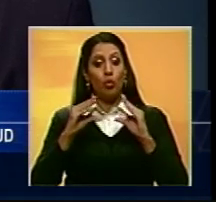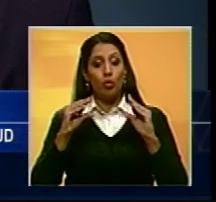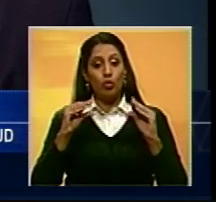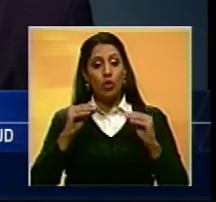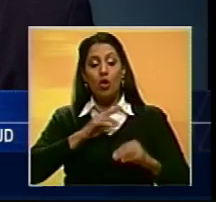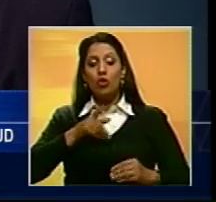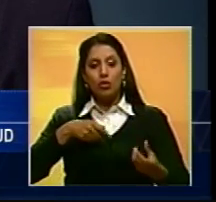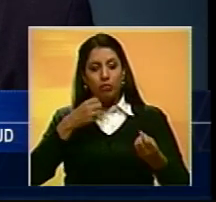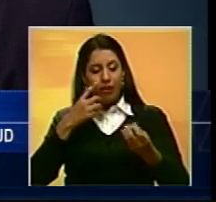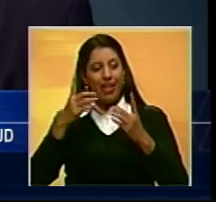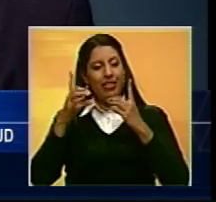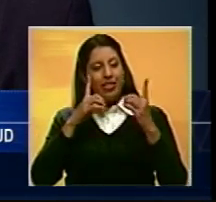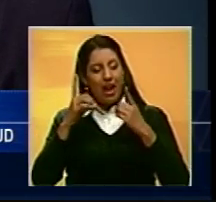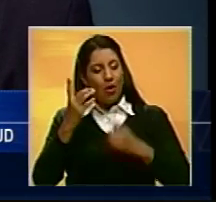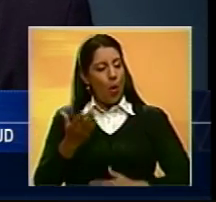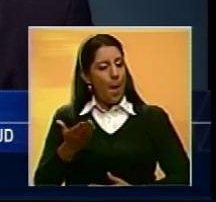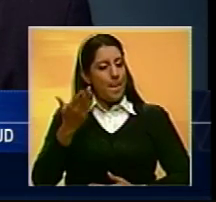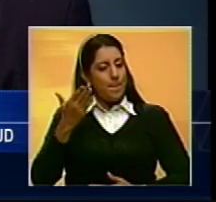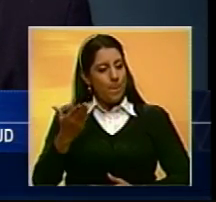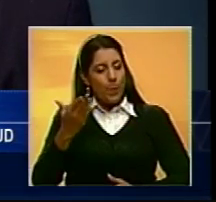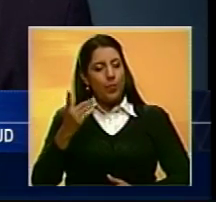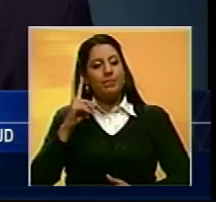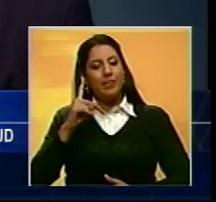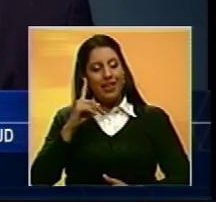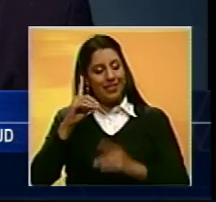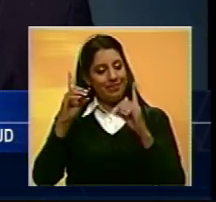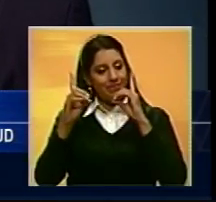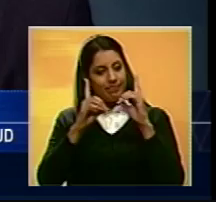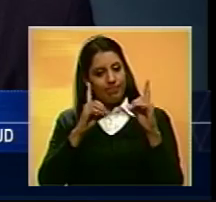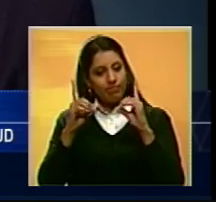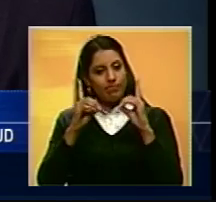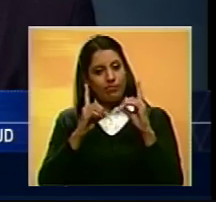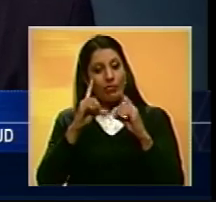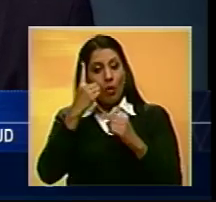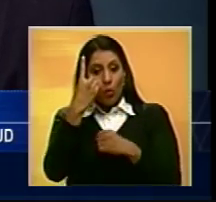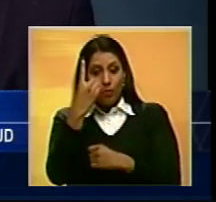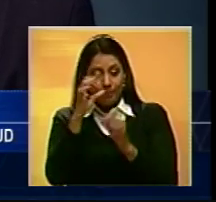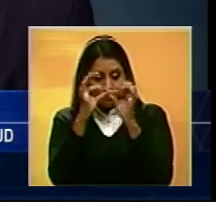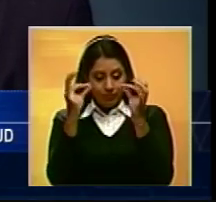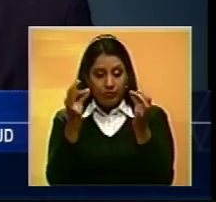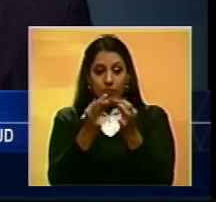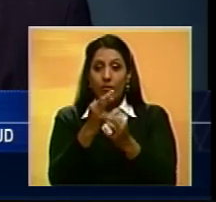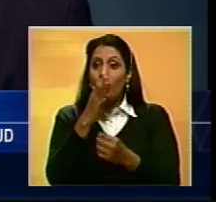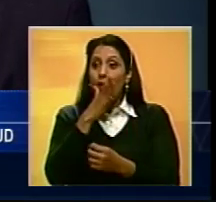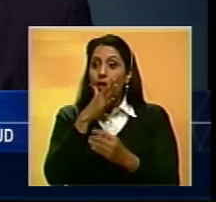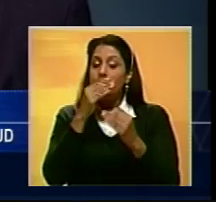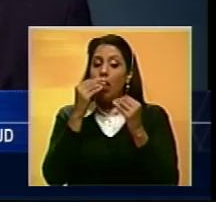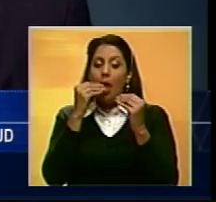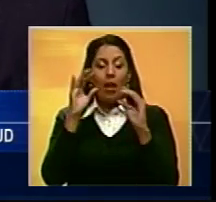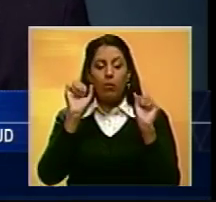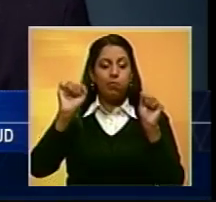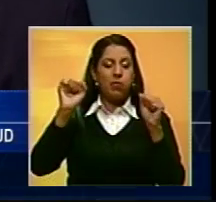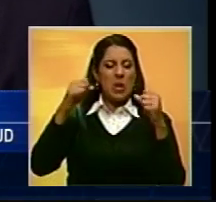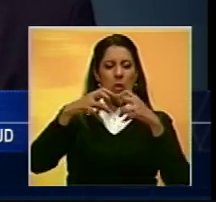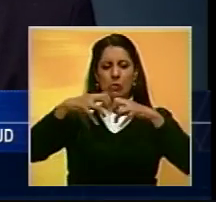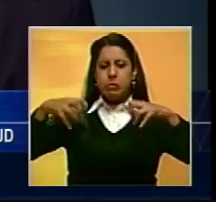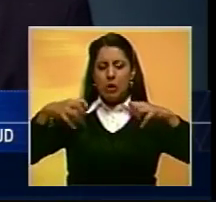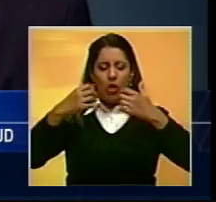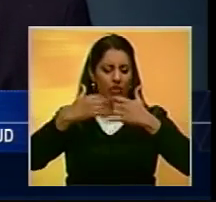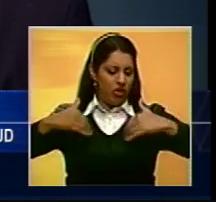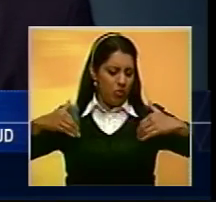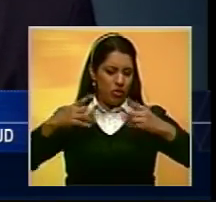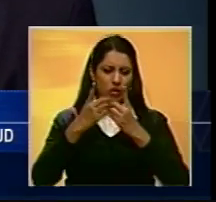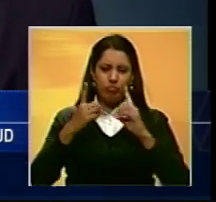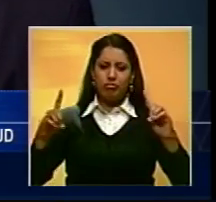hemos dicho que el diálogo es fundamental y que hay que dialogar. Una familia que no termina hablando se mata, se divide, se divorcia,